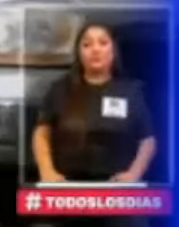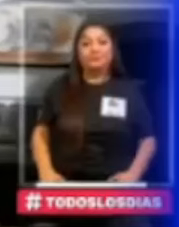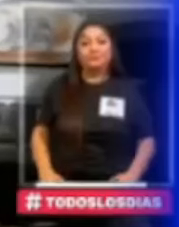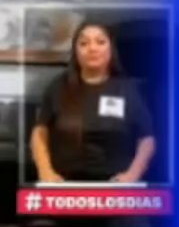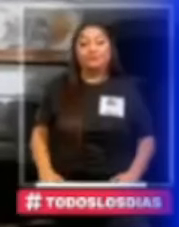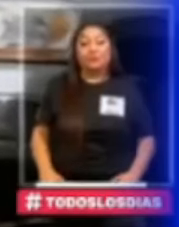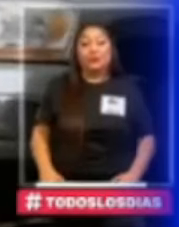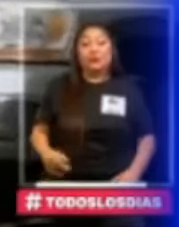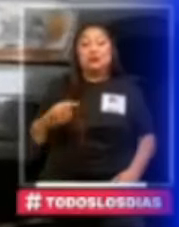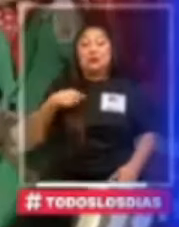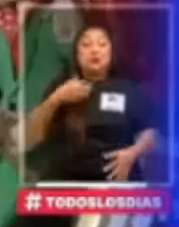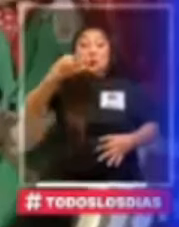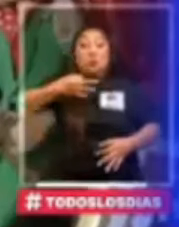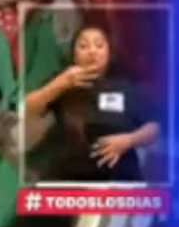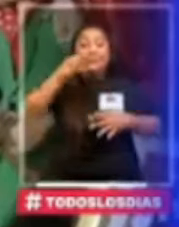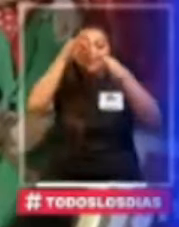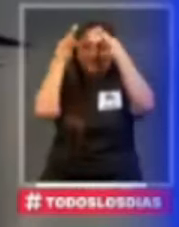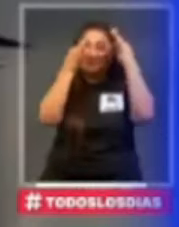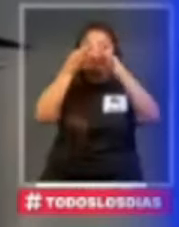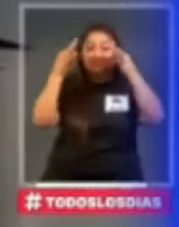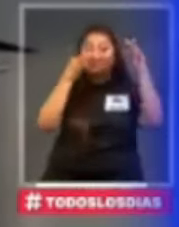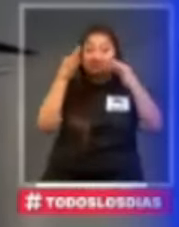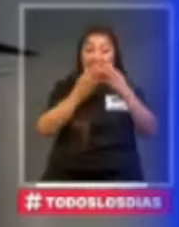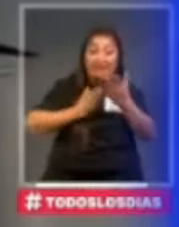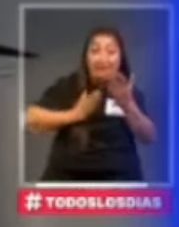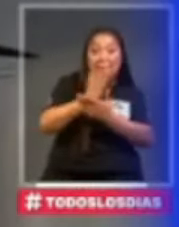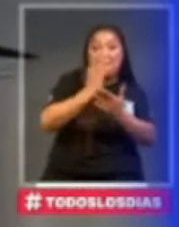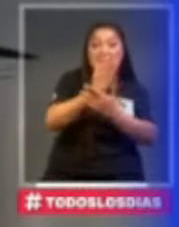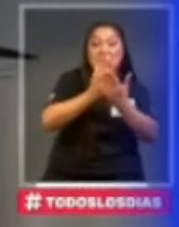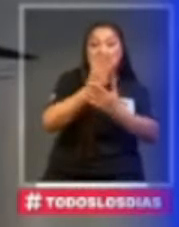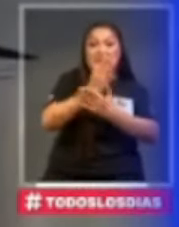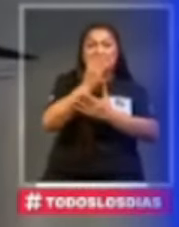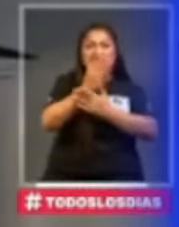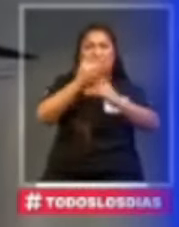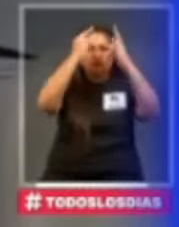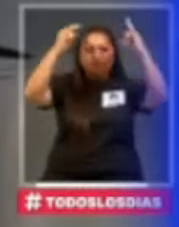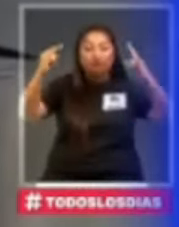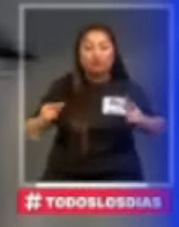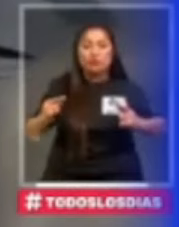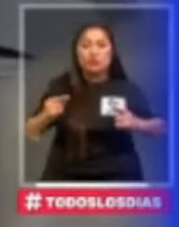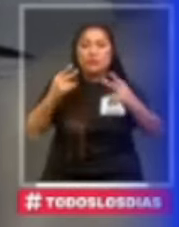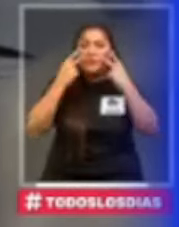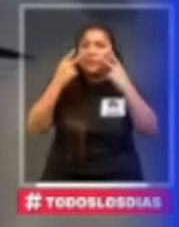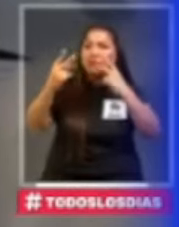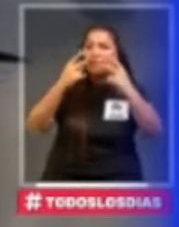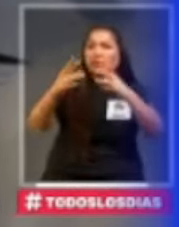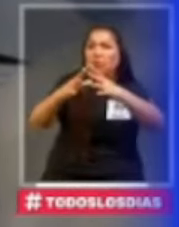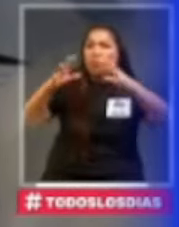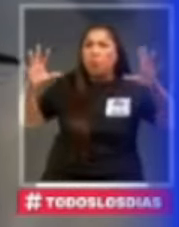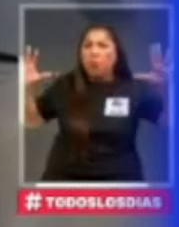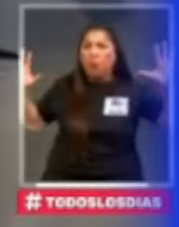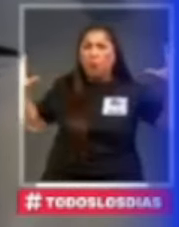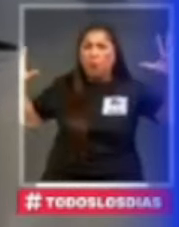Cuando yo estoy maquillándome ya para empezar la función, la gente entrando, veo mucho tumulto afuera. Me la pasan en brazos y ahí me acuerdo que mi cuñado me